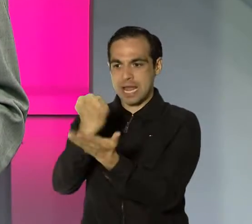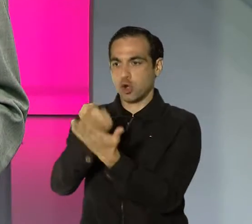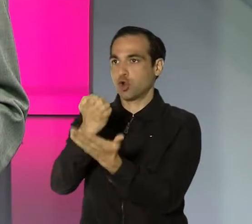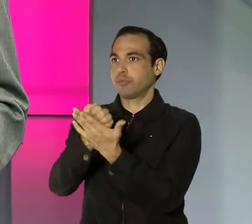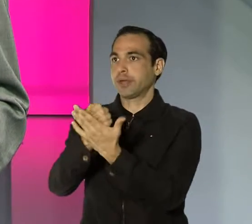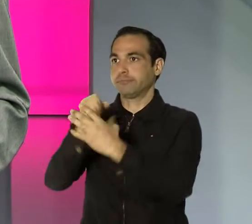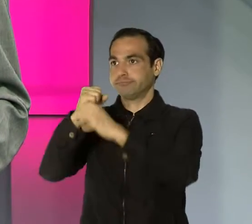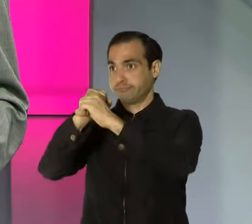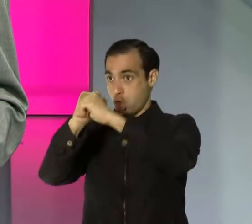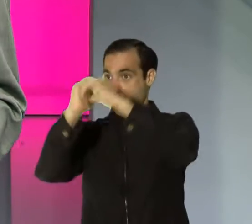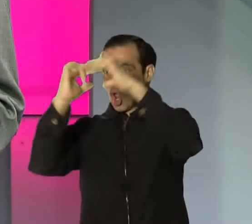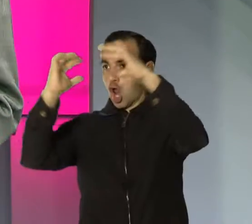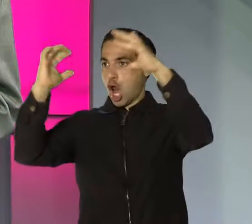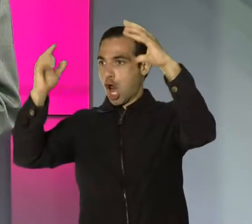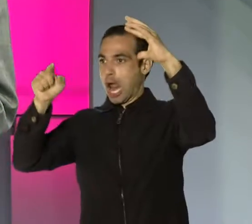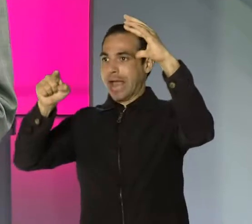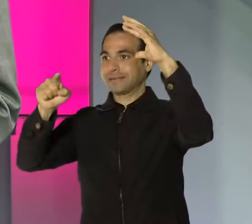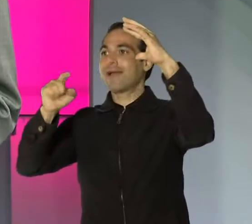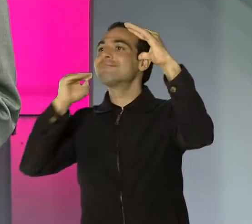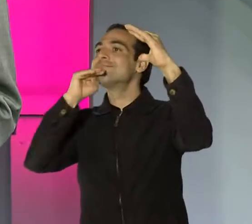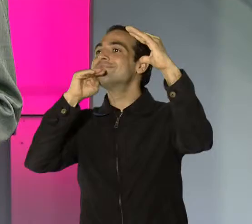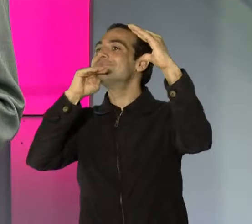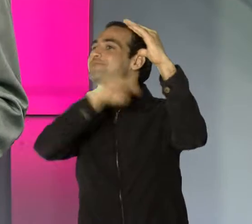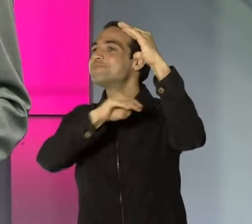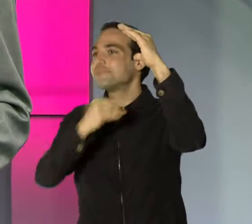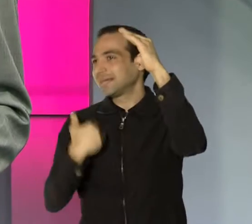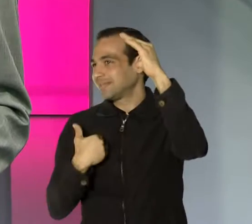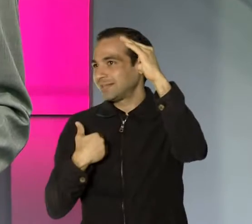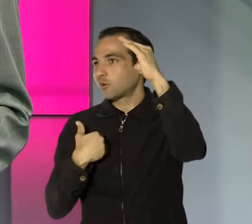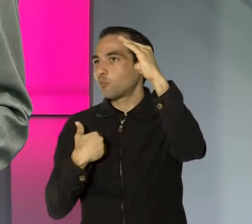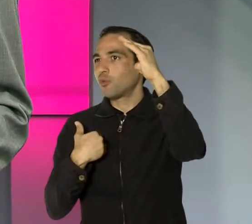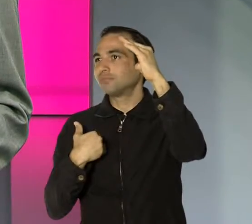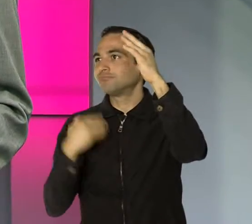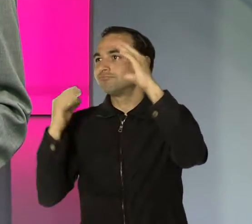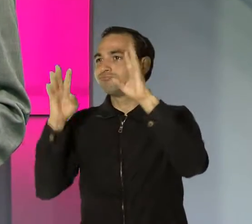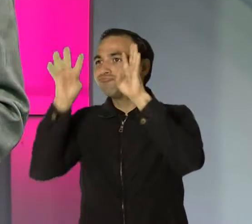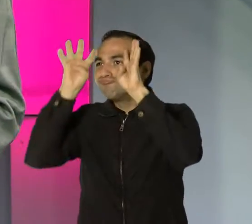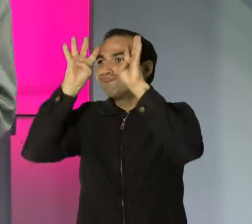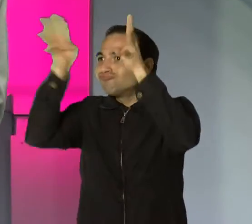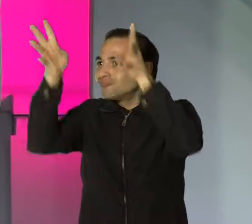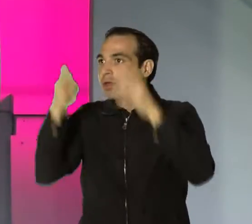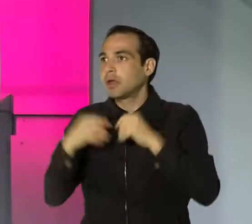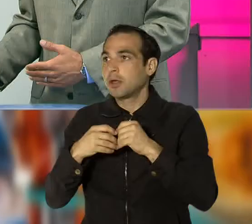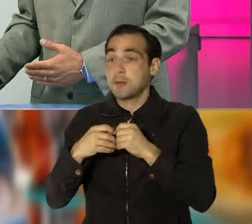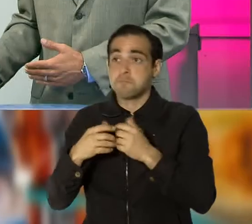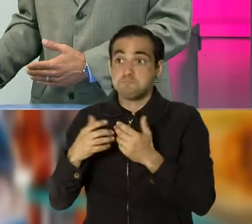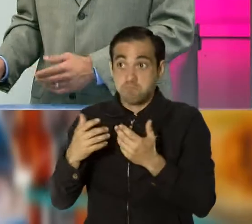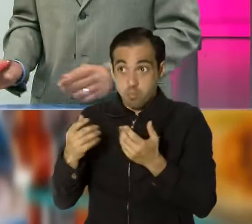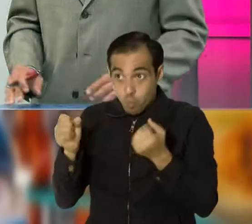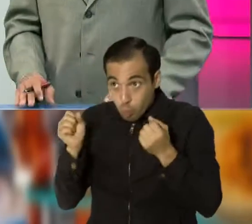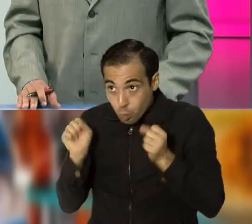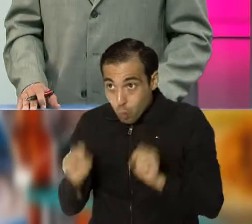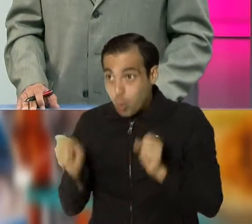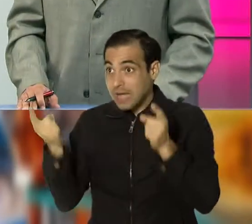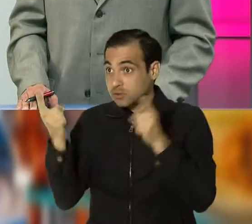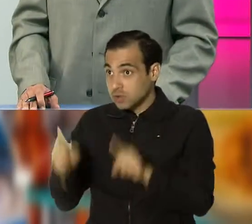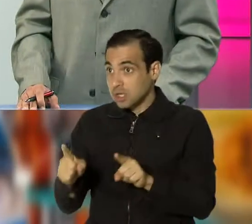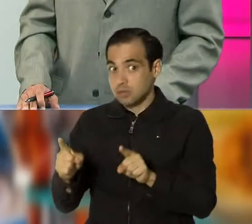hipotecas. ¿Qué cuán real puede ser que sea por medio de la hipoteca o por asuntos tecnológicos?